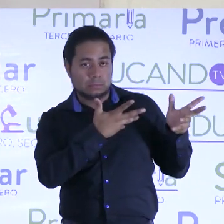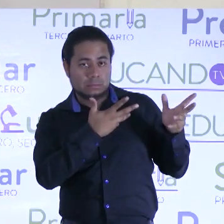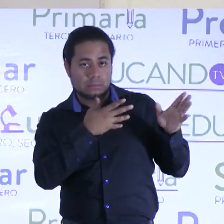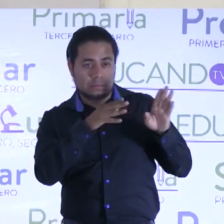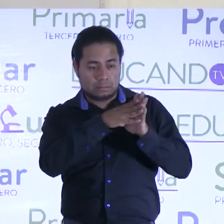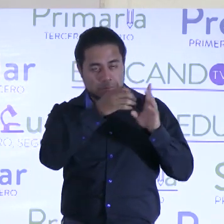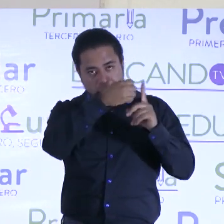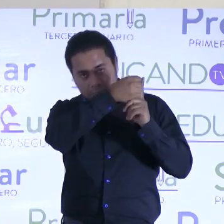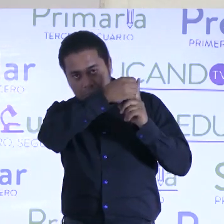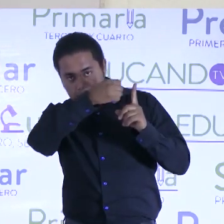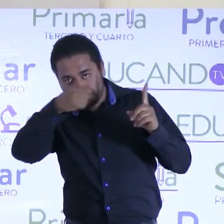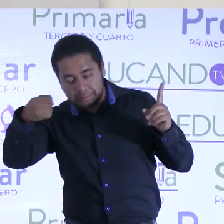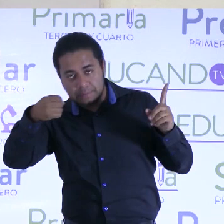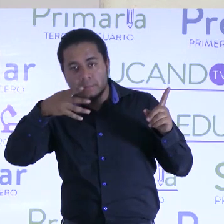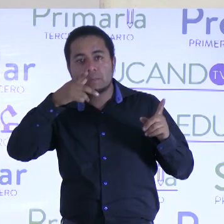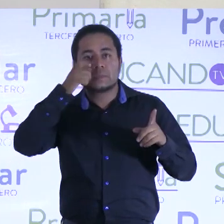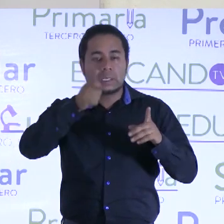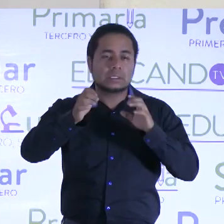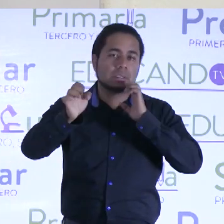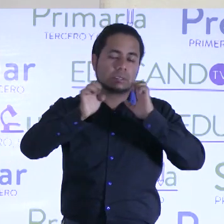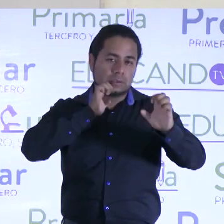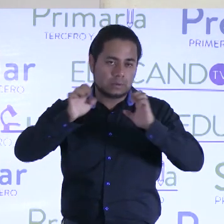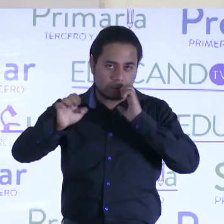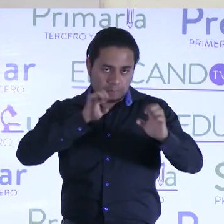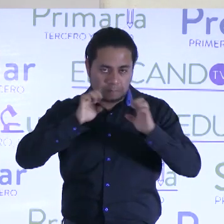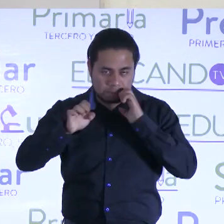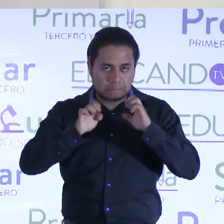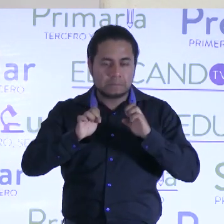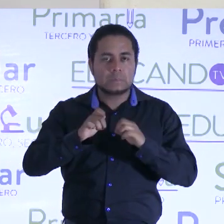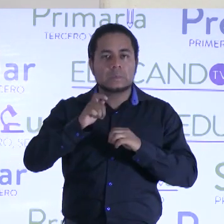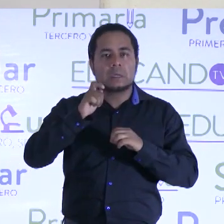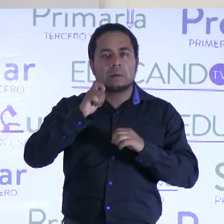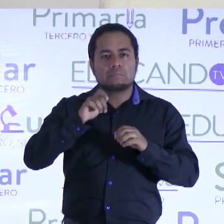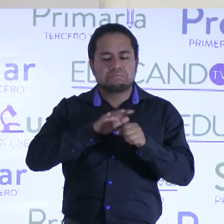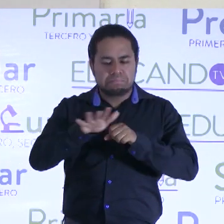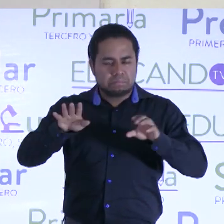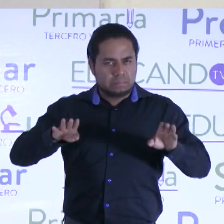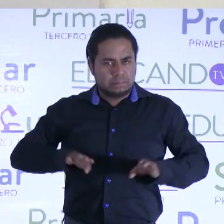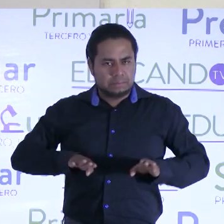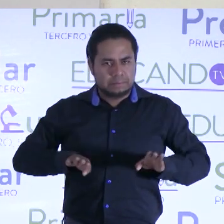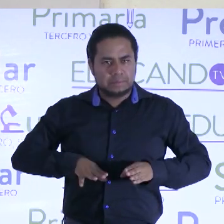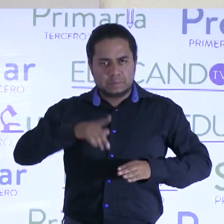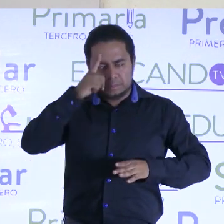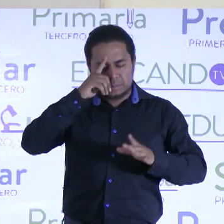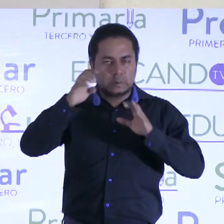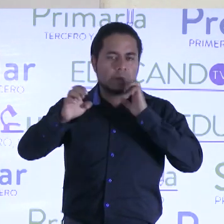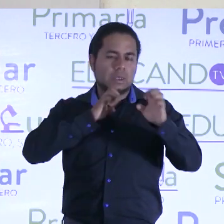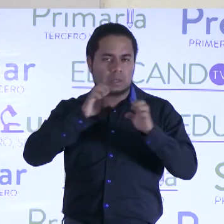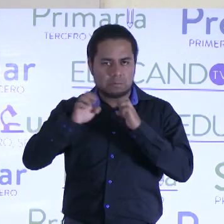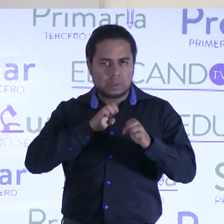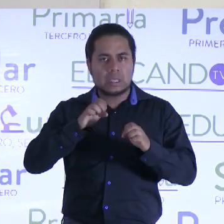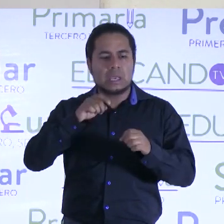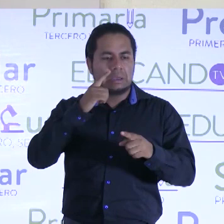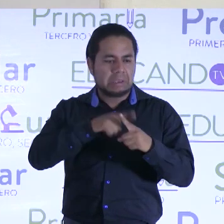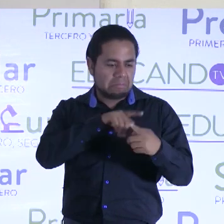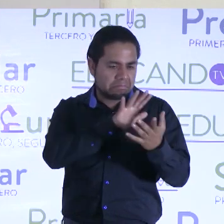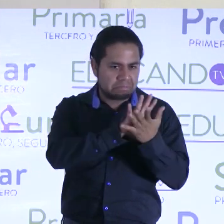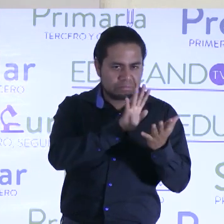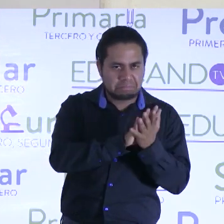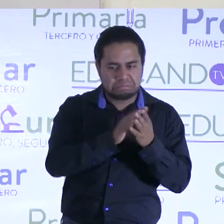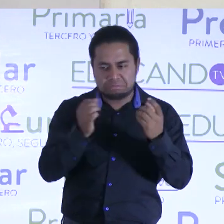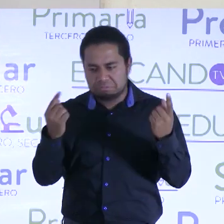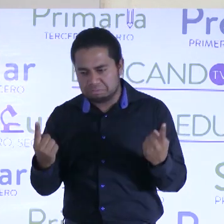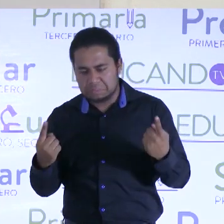nuestra estructura, lo que es una entrevista, las características de nuestra entrevista, los